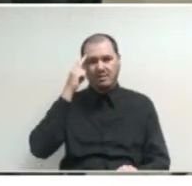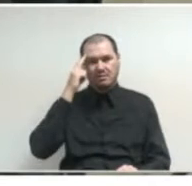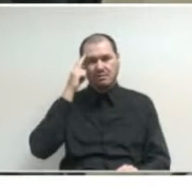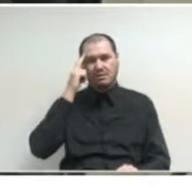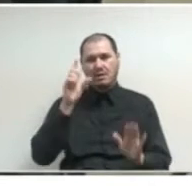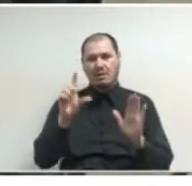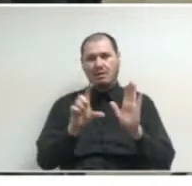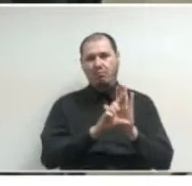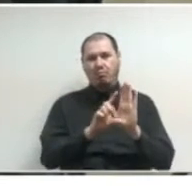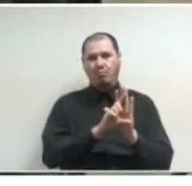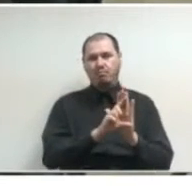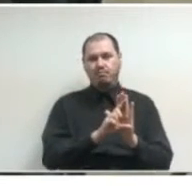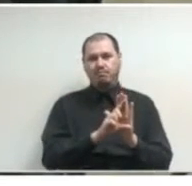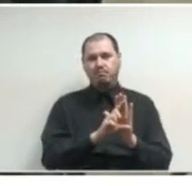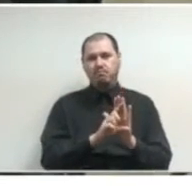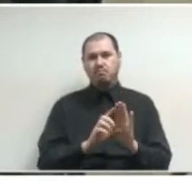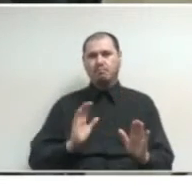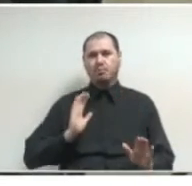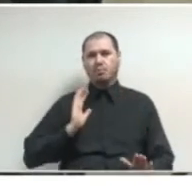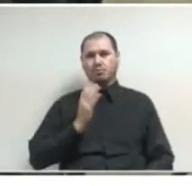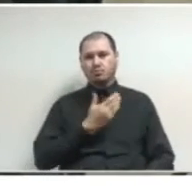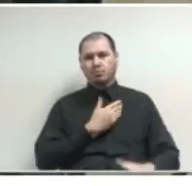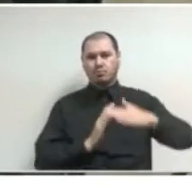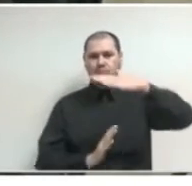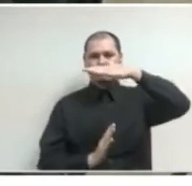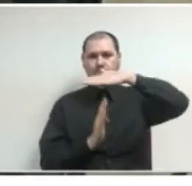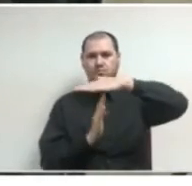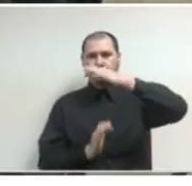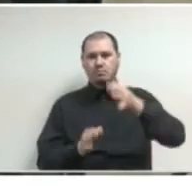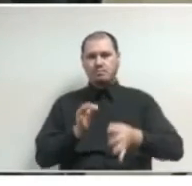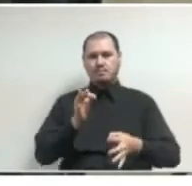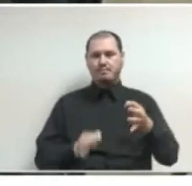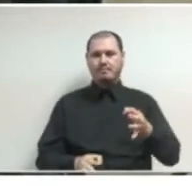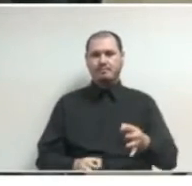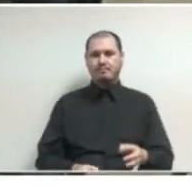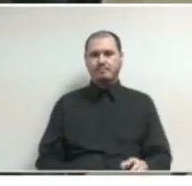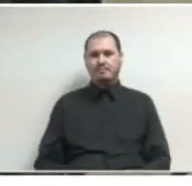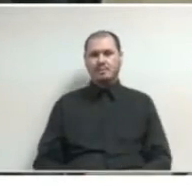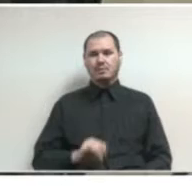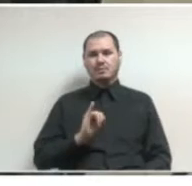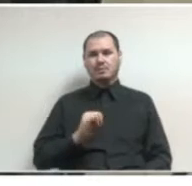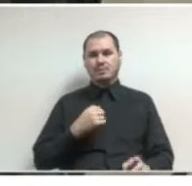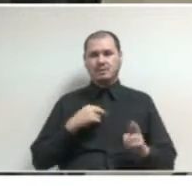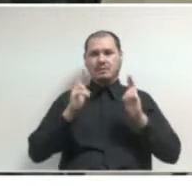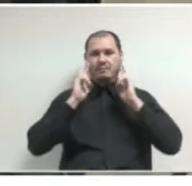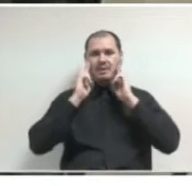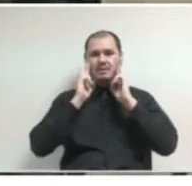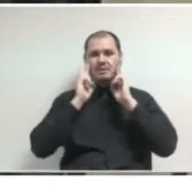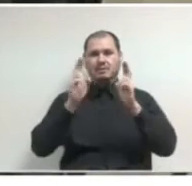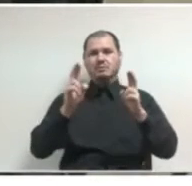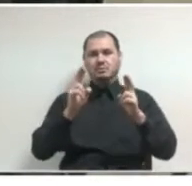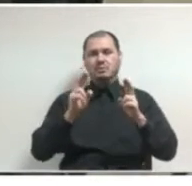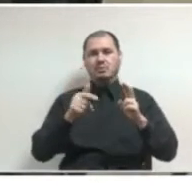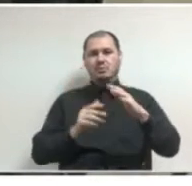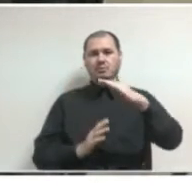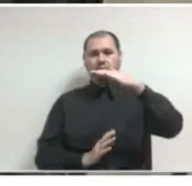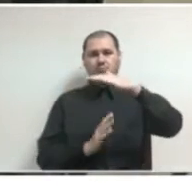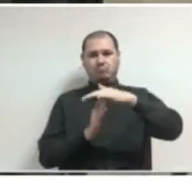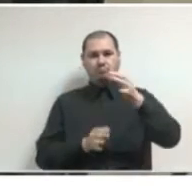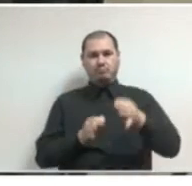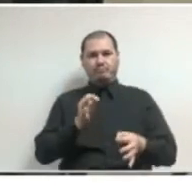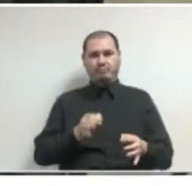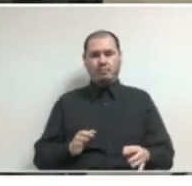poseba, ten o ya poba, Corte Suprema de Justicia, o Pepe, ya ni de cuá, penderera, pe,